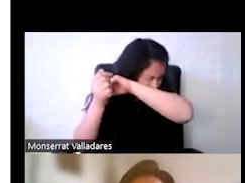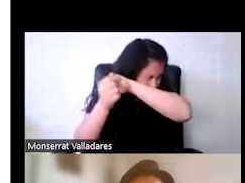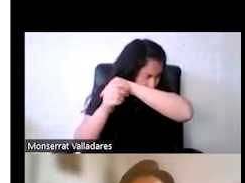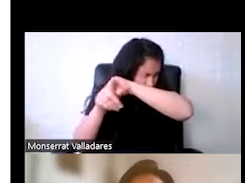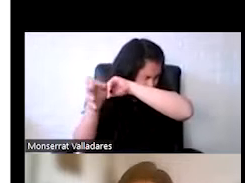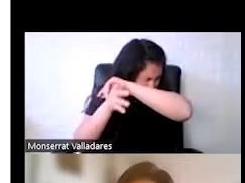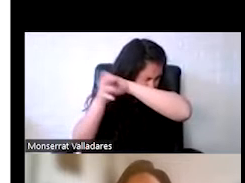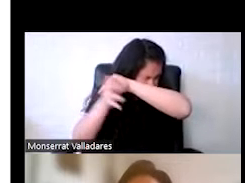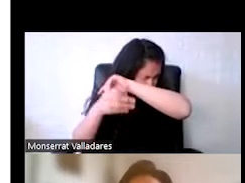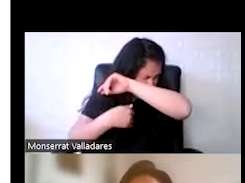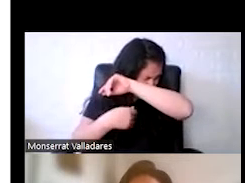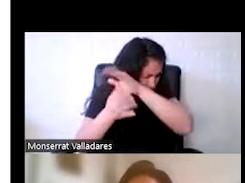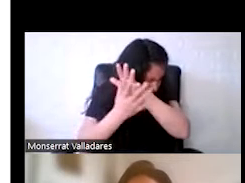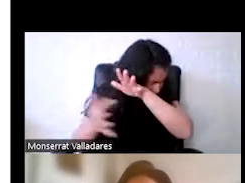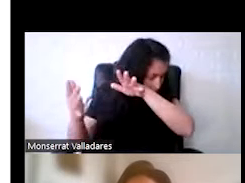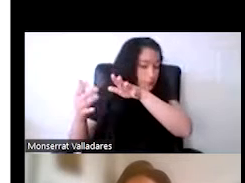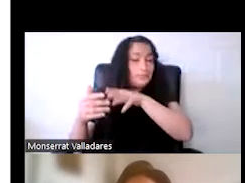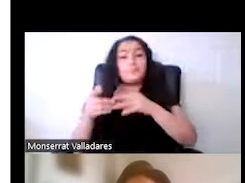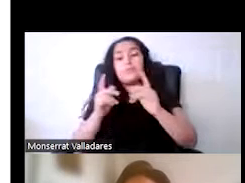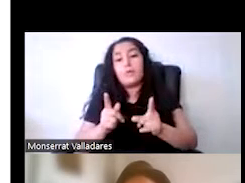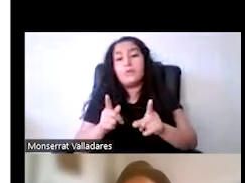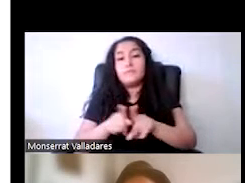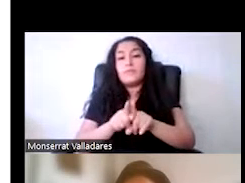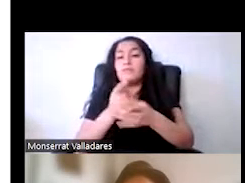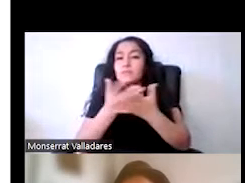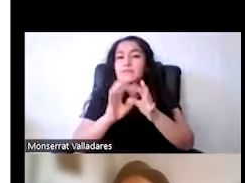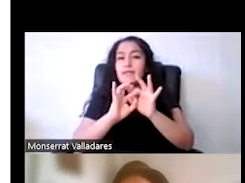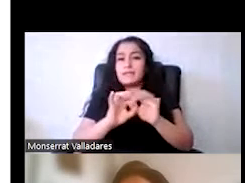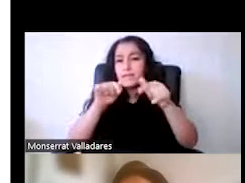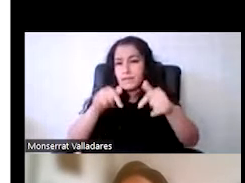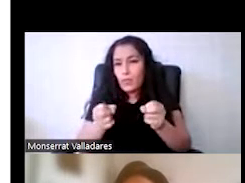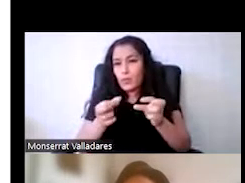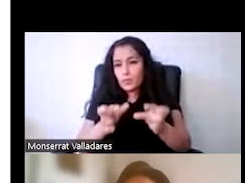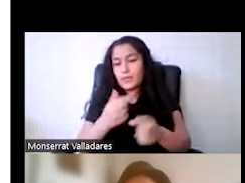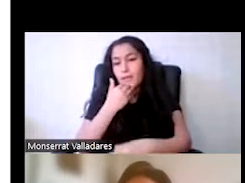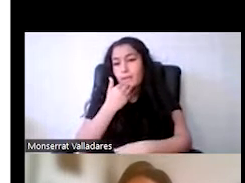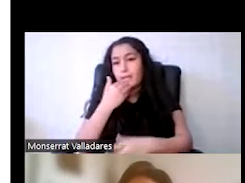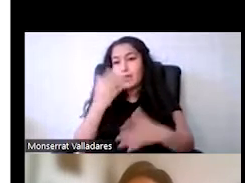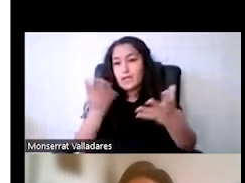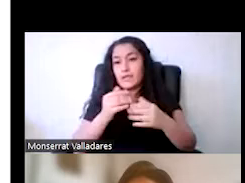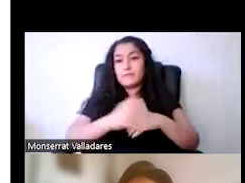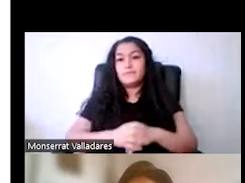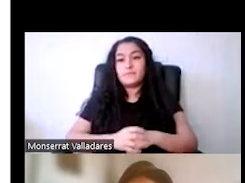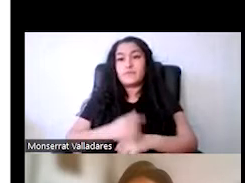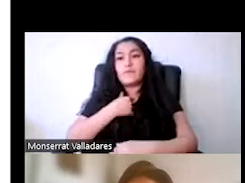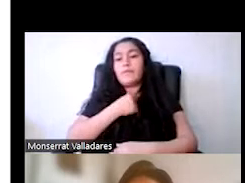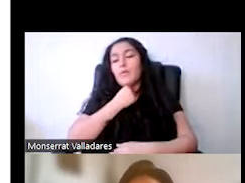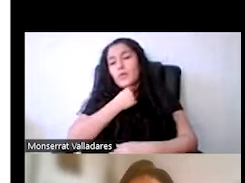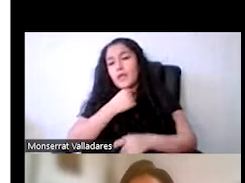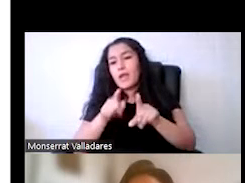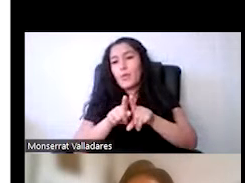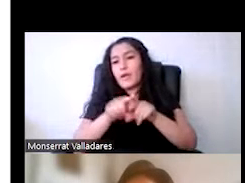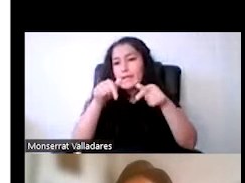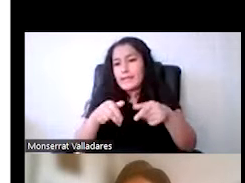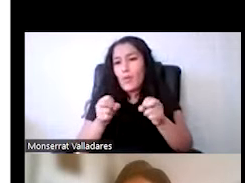alargo mucho. Lo primero, bueno, agradecerles por esta instancia. Lo segundo, decir que me gustaría que estas instancias fueran